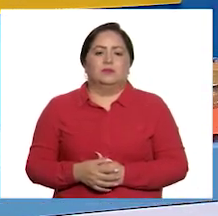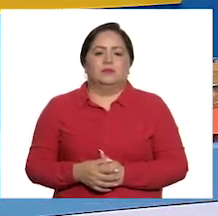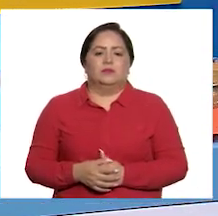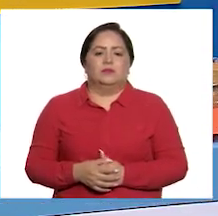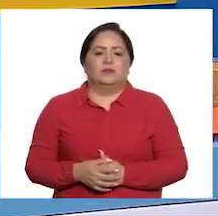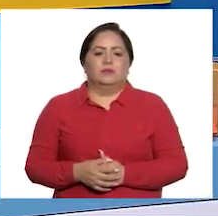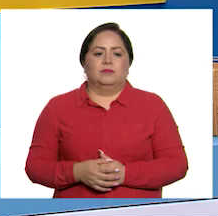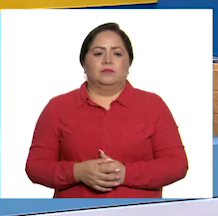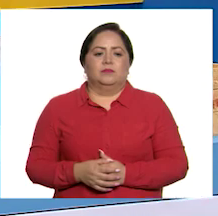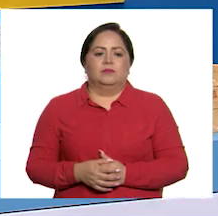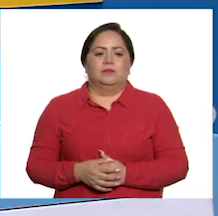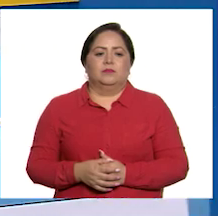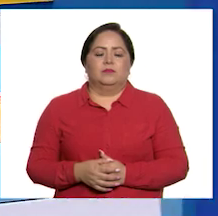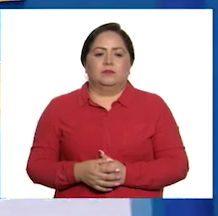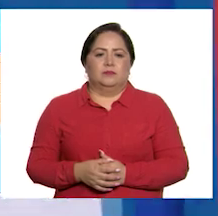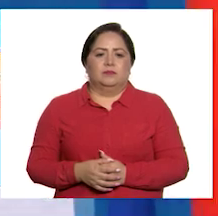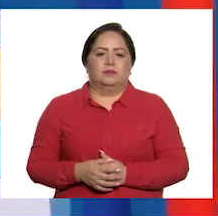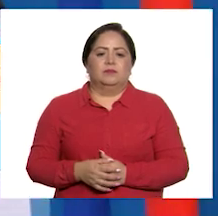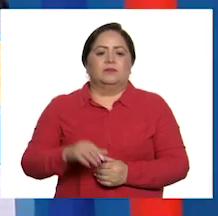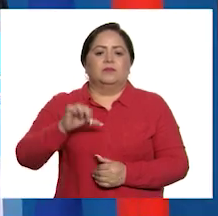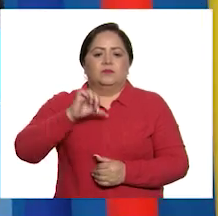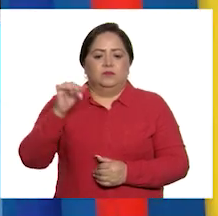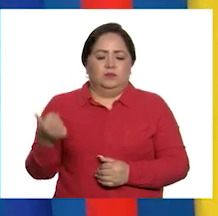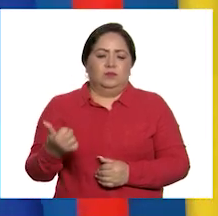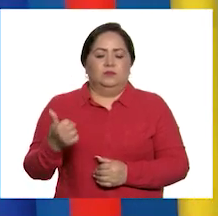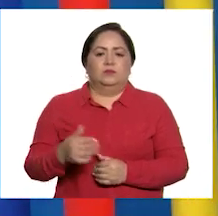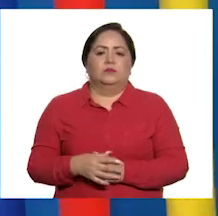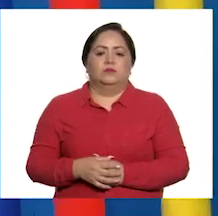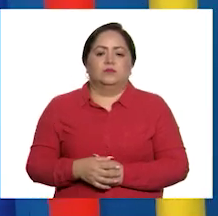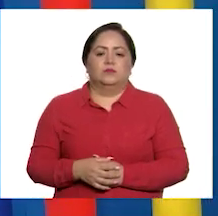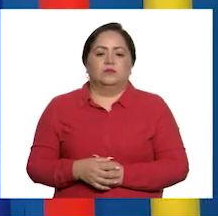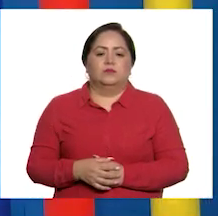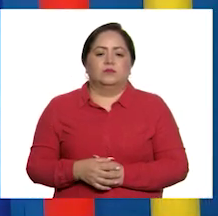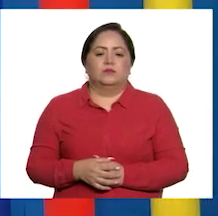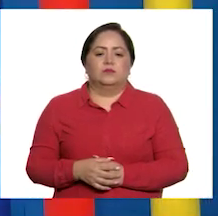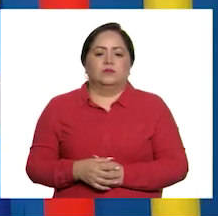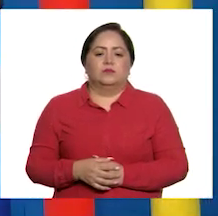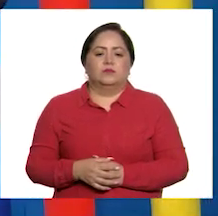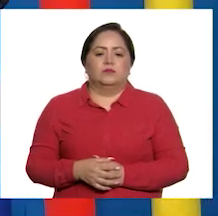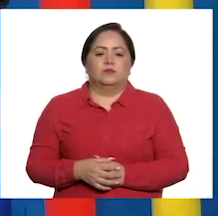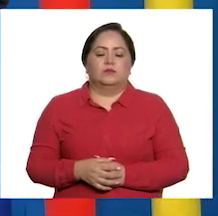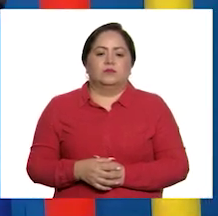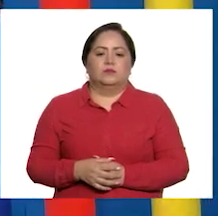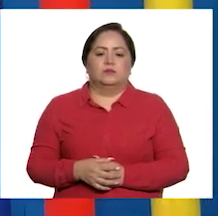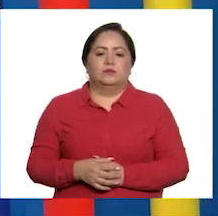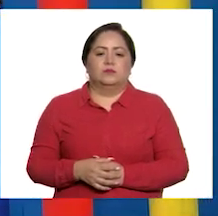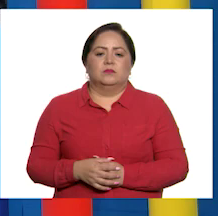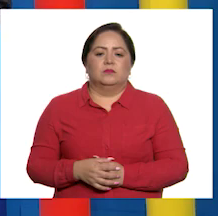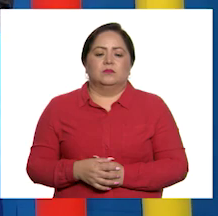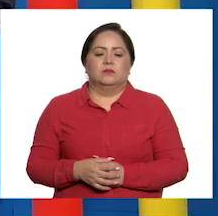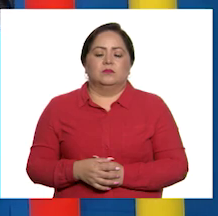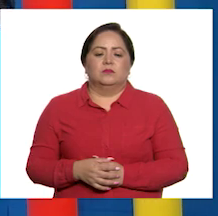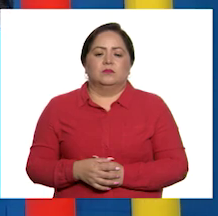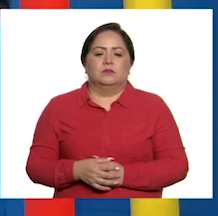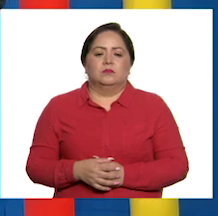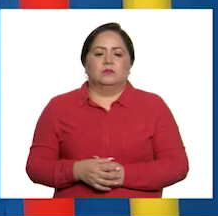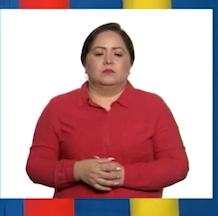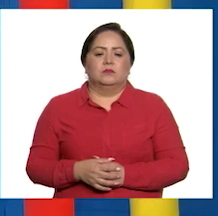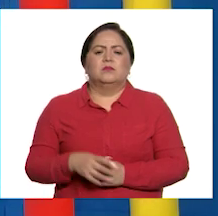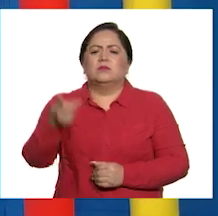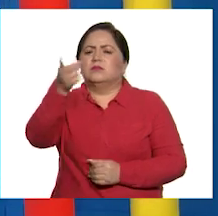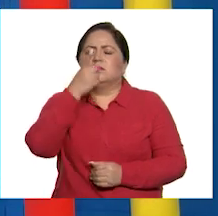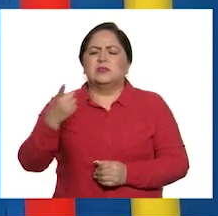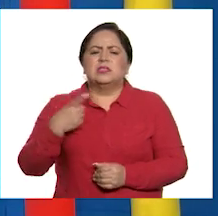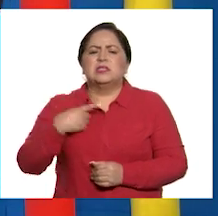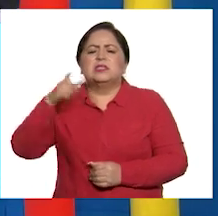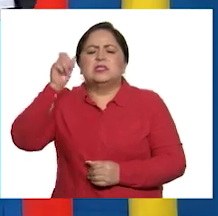Muy bien, gracias. Le ayudo, maestro. Exactamente, y por último, tenemos una imagen. ¿Me pueden